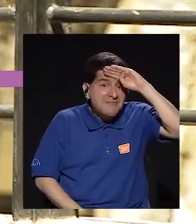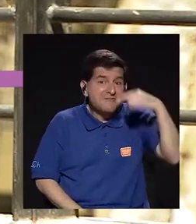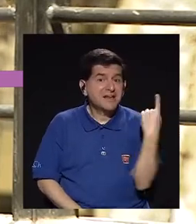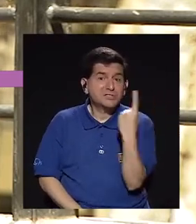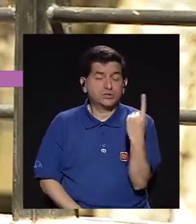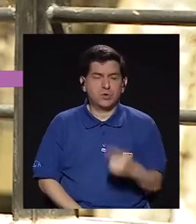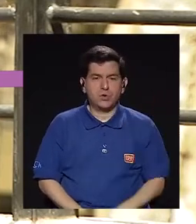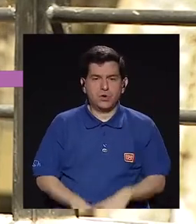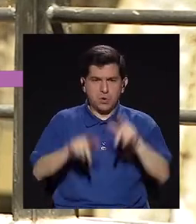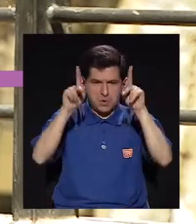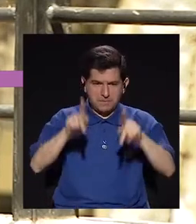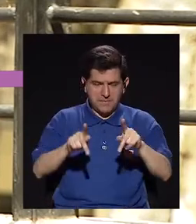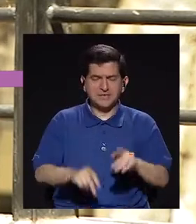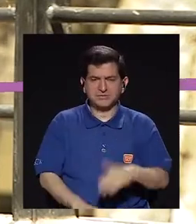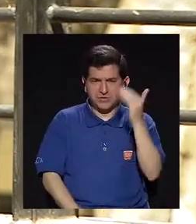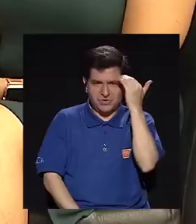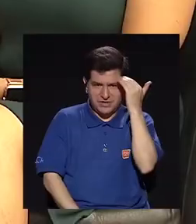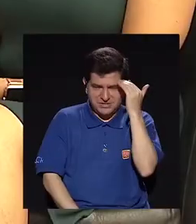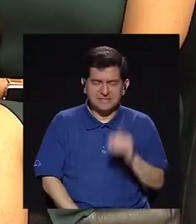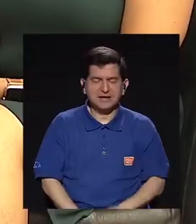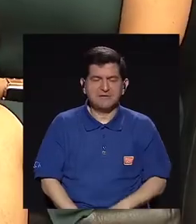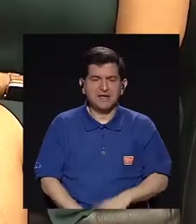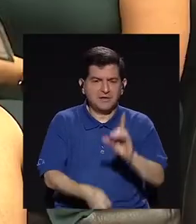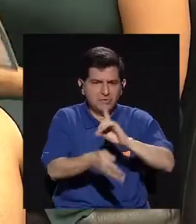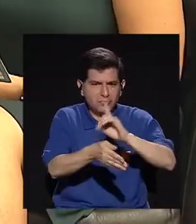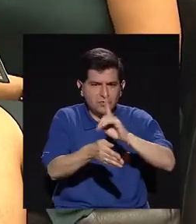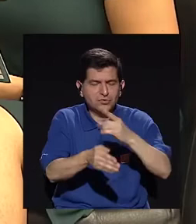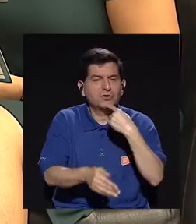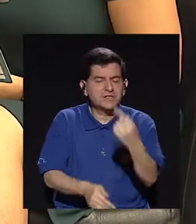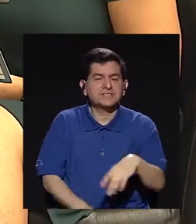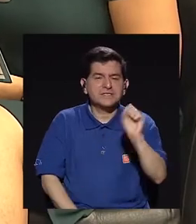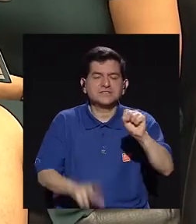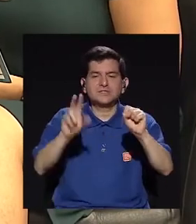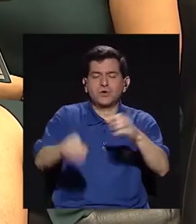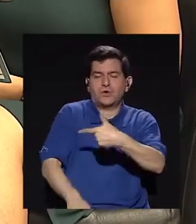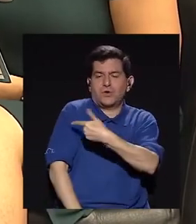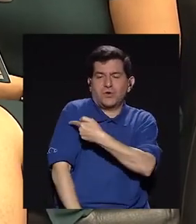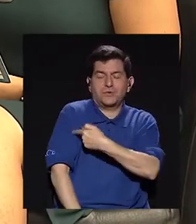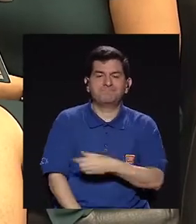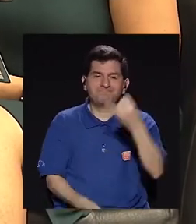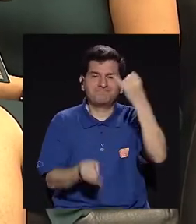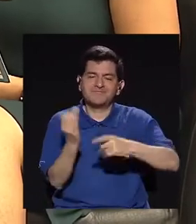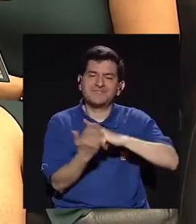médico para ver si la persona puede vacunarse o no. Uh-huh. Bueno, doctor, hemos llegado